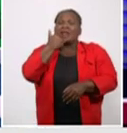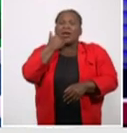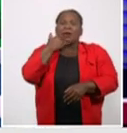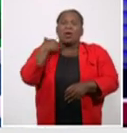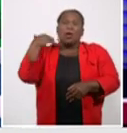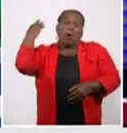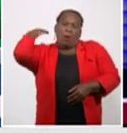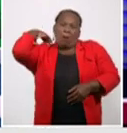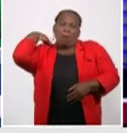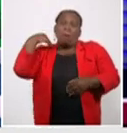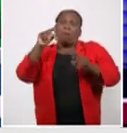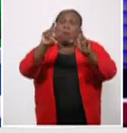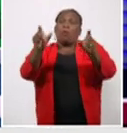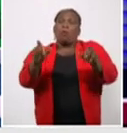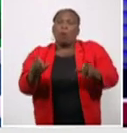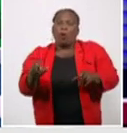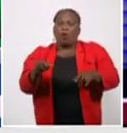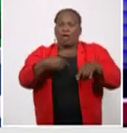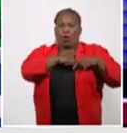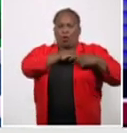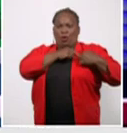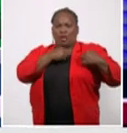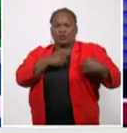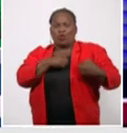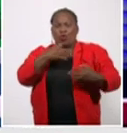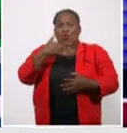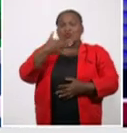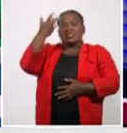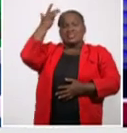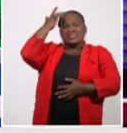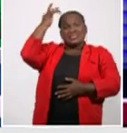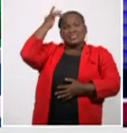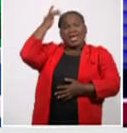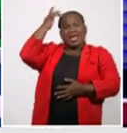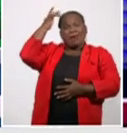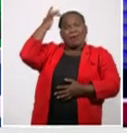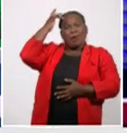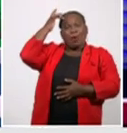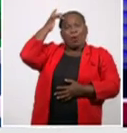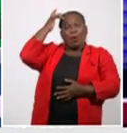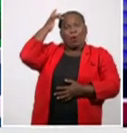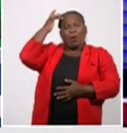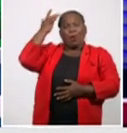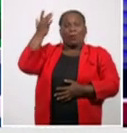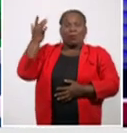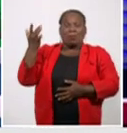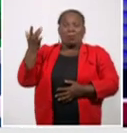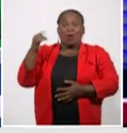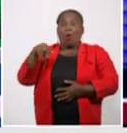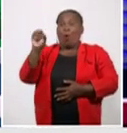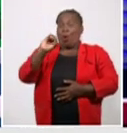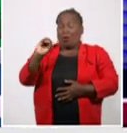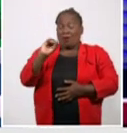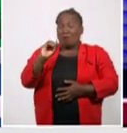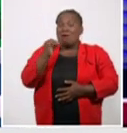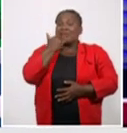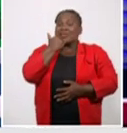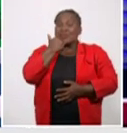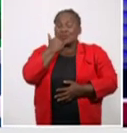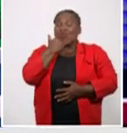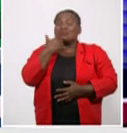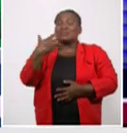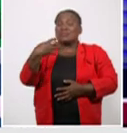corazón, cerebro, son los órganos que más afectación produce, y